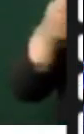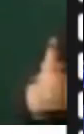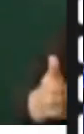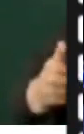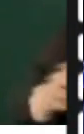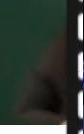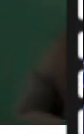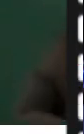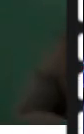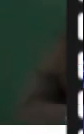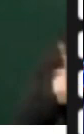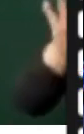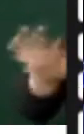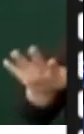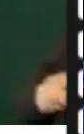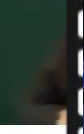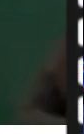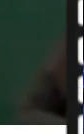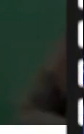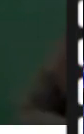para estar con